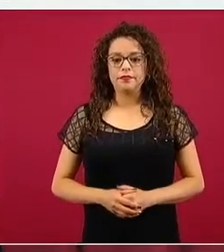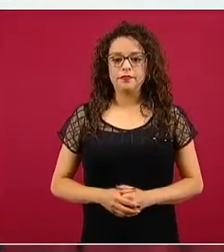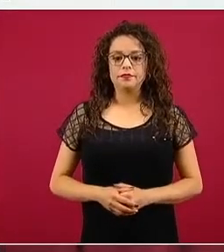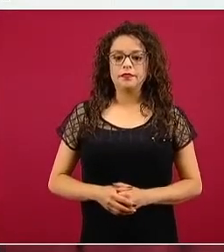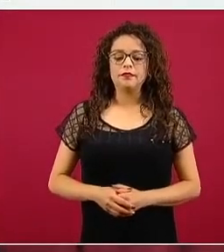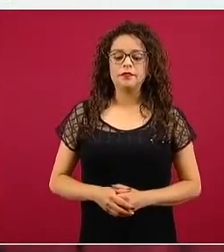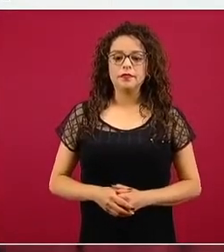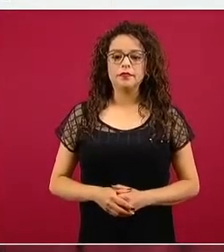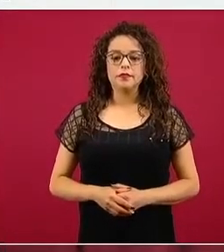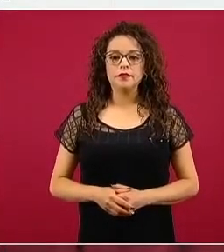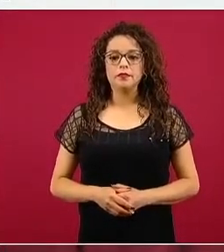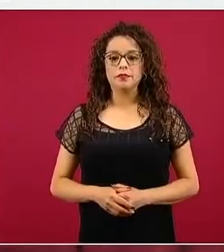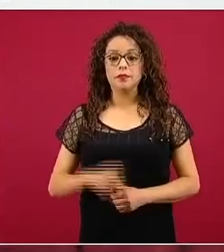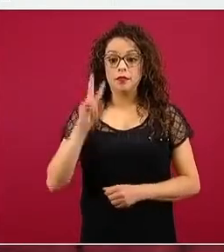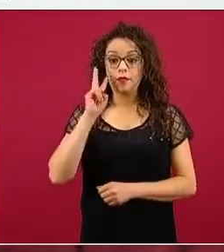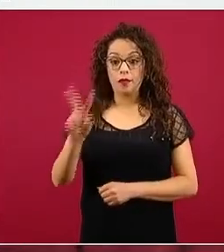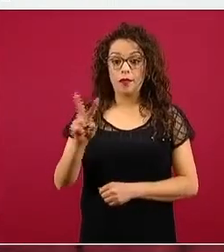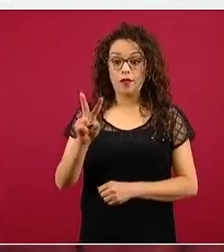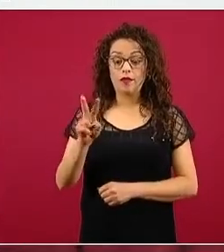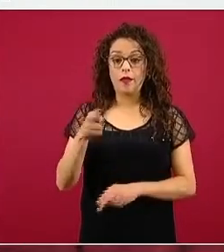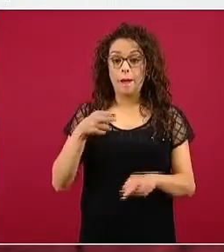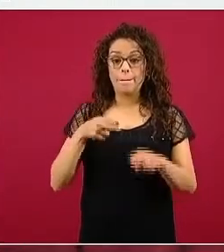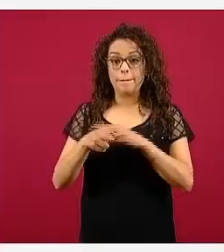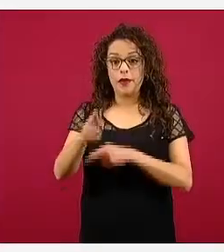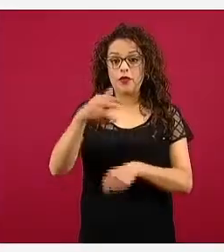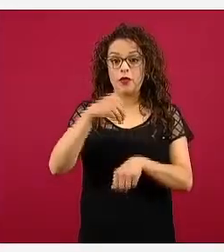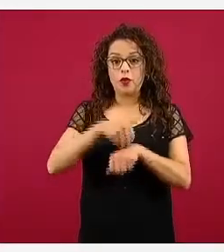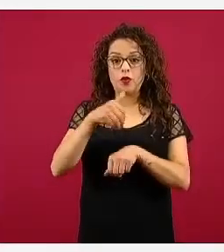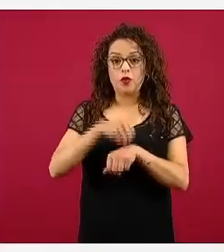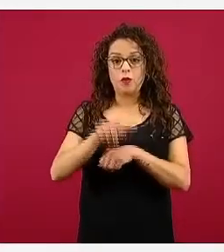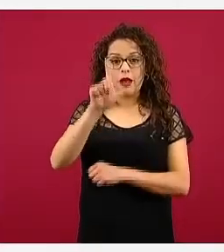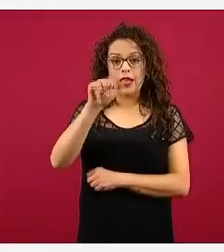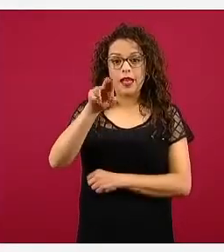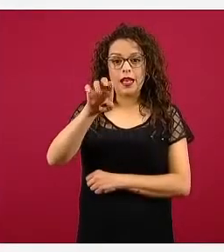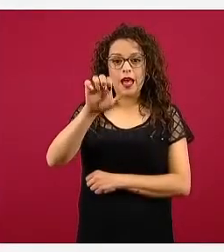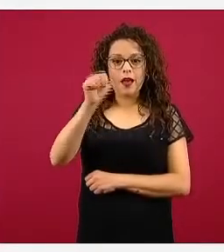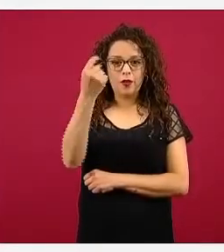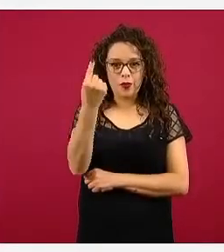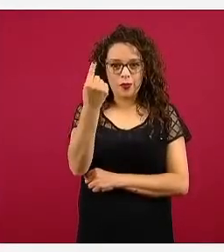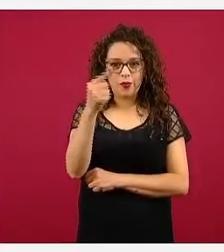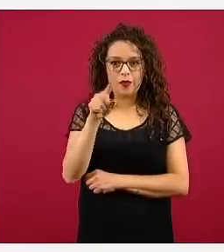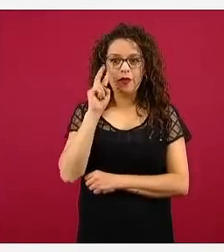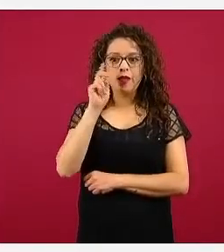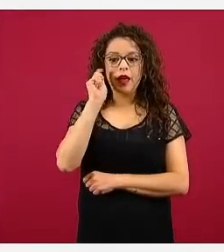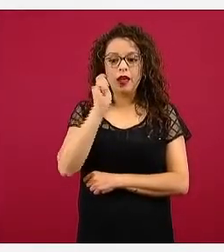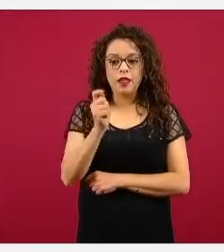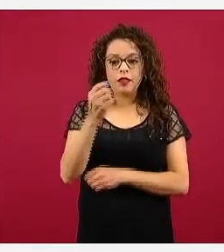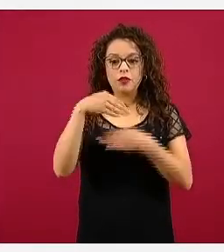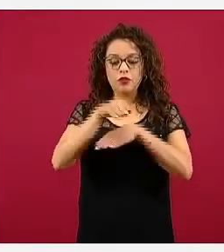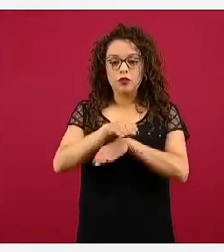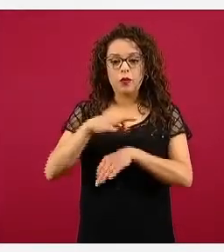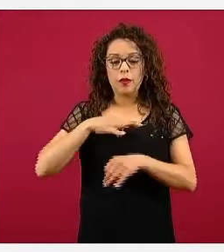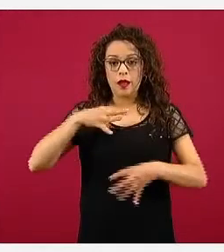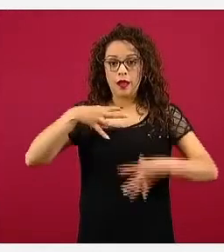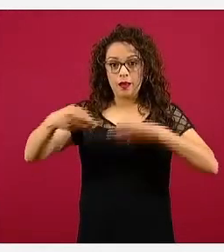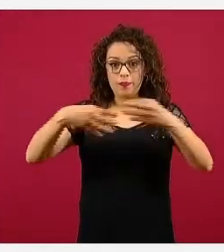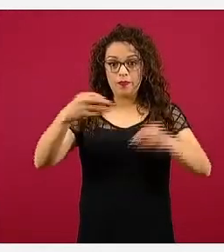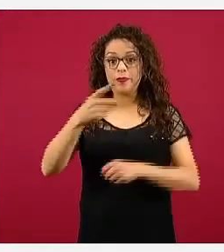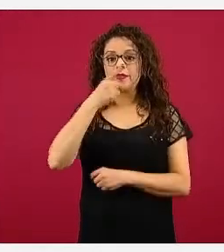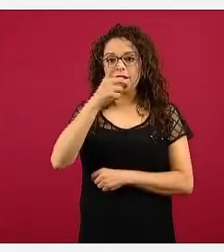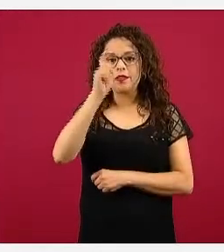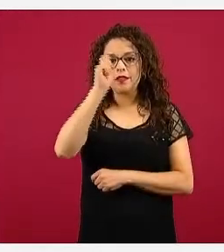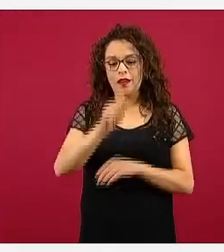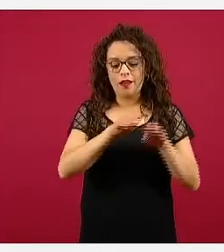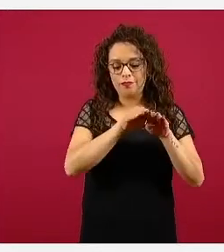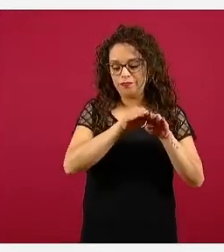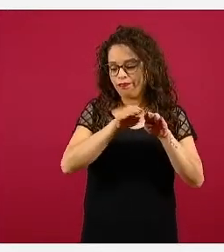Lo mismo se ve en la línea 1 del metro, me parece que es bastante claro, se hablaba con respecto a la epidemia de aplanar la curva, y eso es precisamente